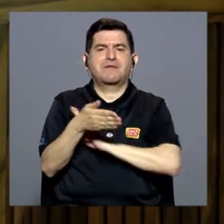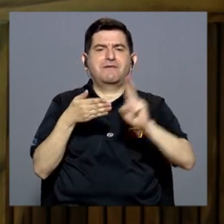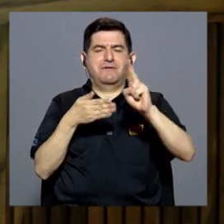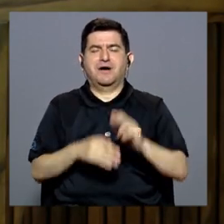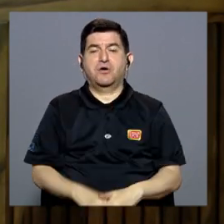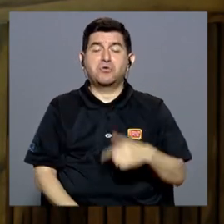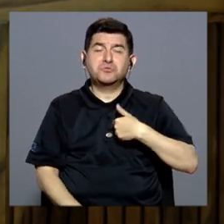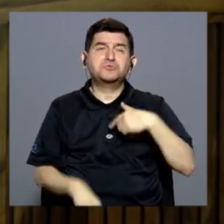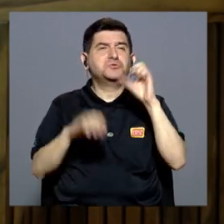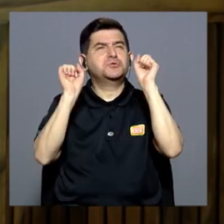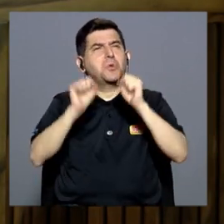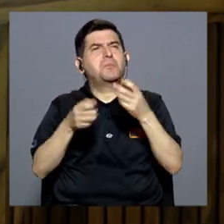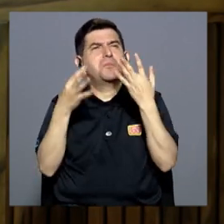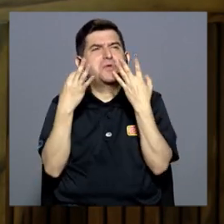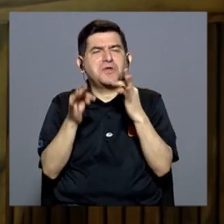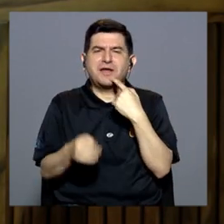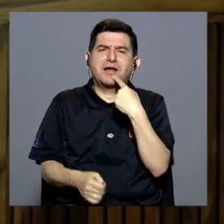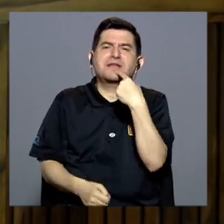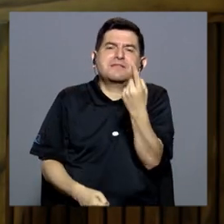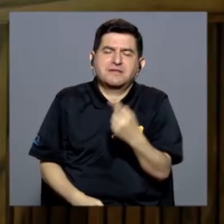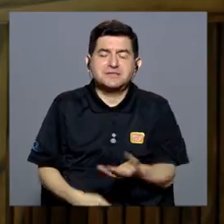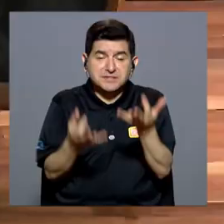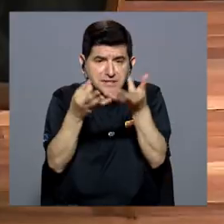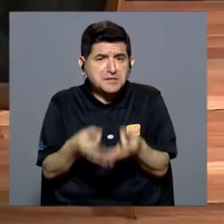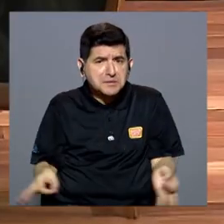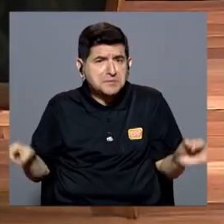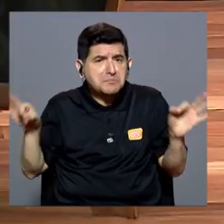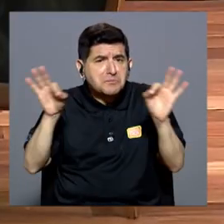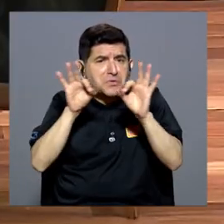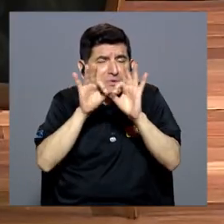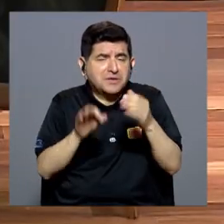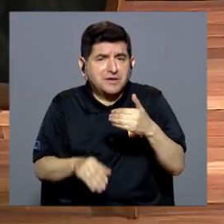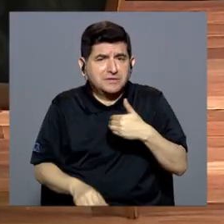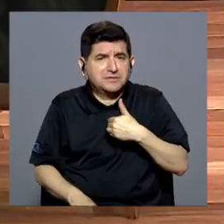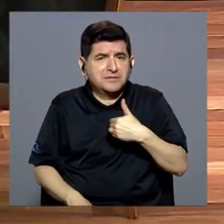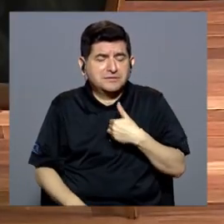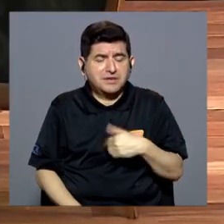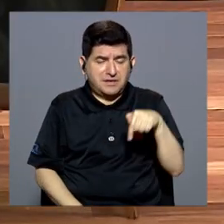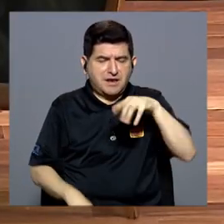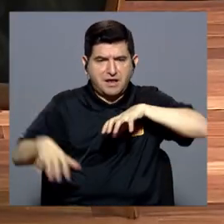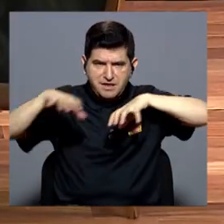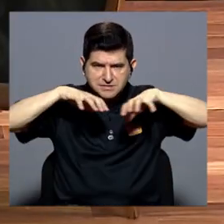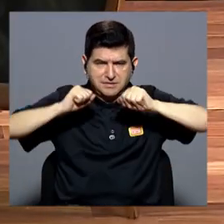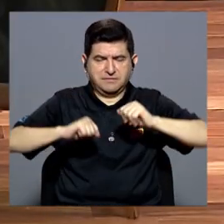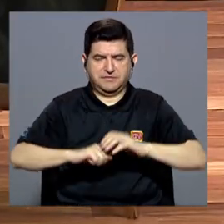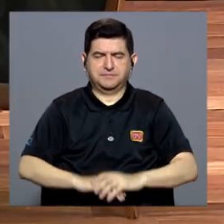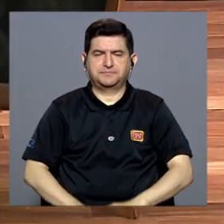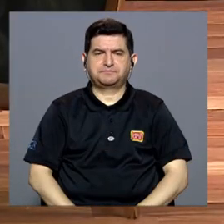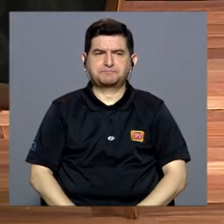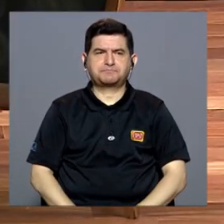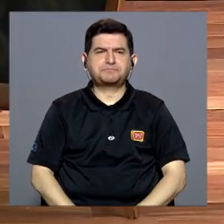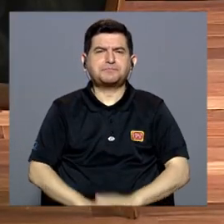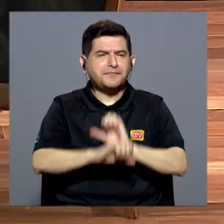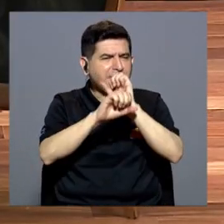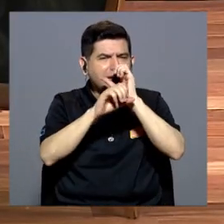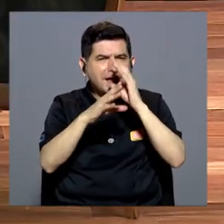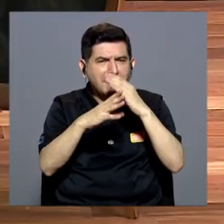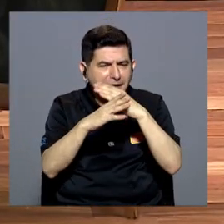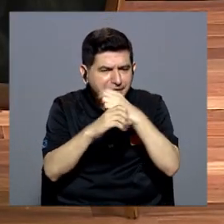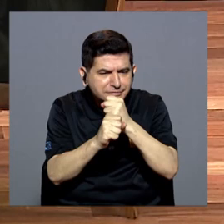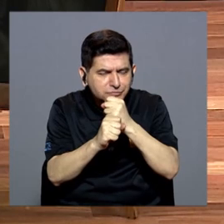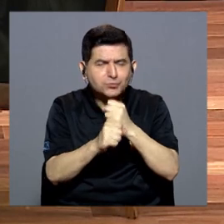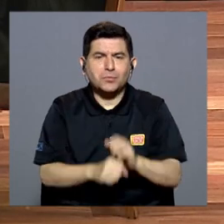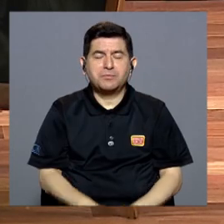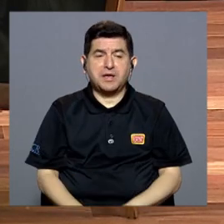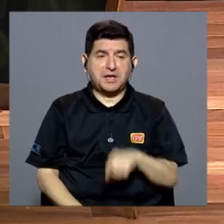es como yo podría decir cuál es la importancia de este acto. En resumen,